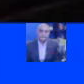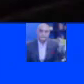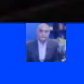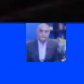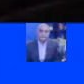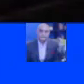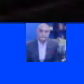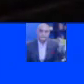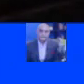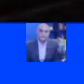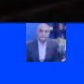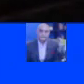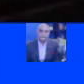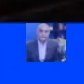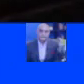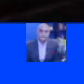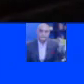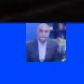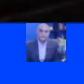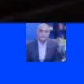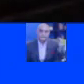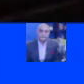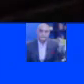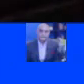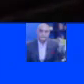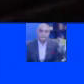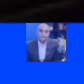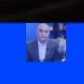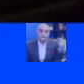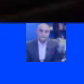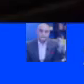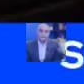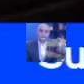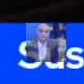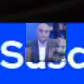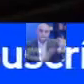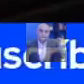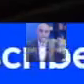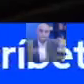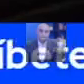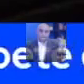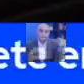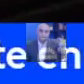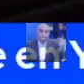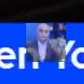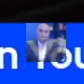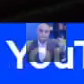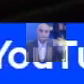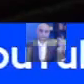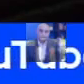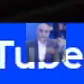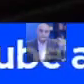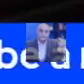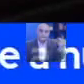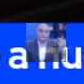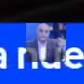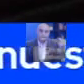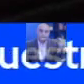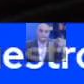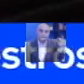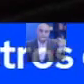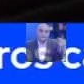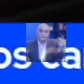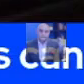este espectáculo desde la barrera. Si a alguno de nosotros se les lanza a alguien, por favor, reaccionar con prudencia,